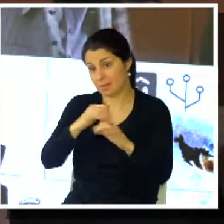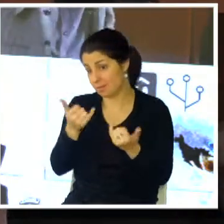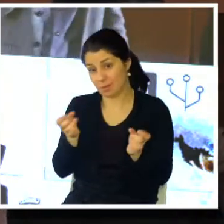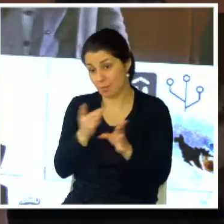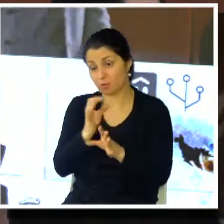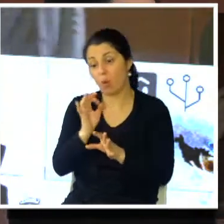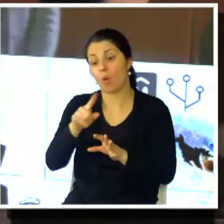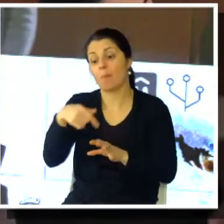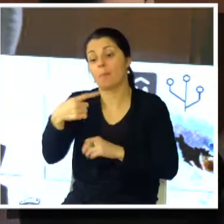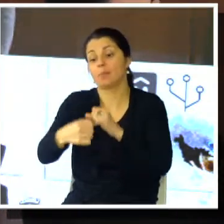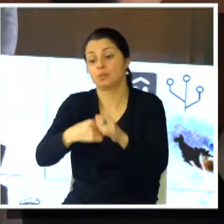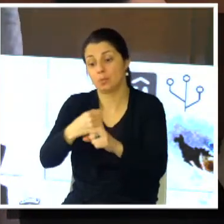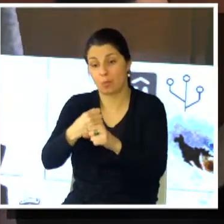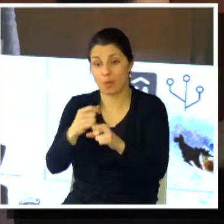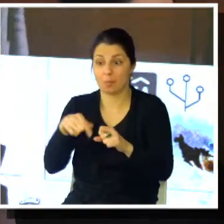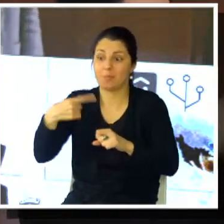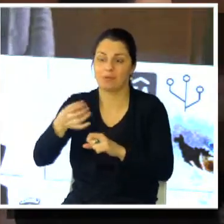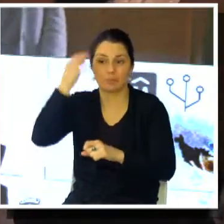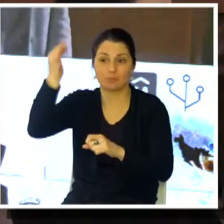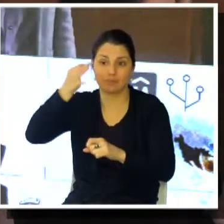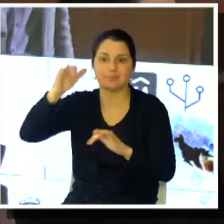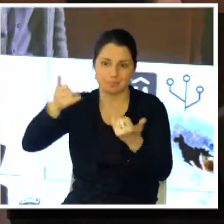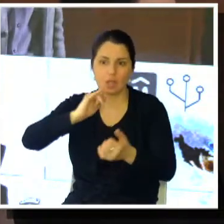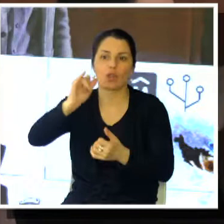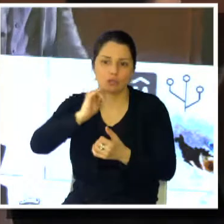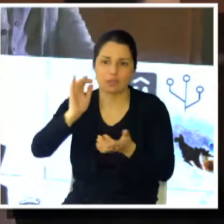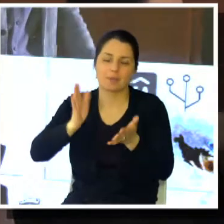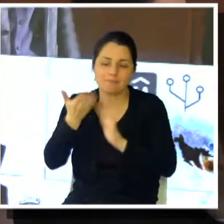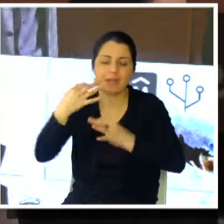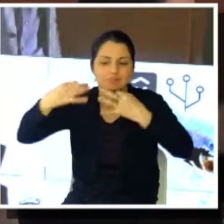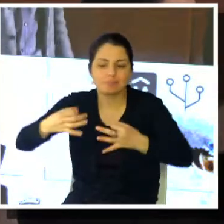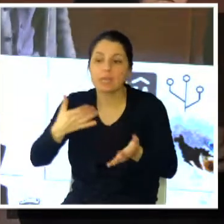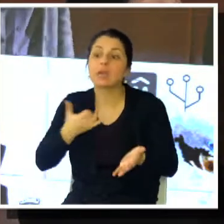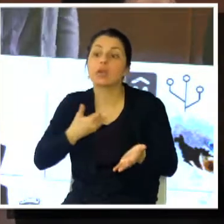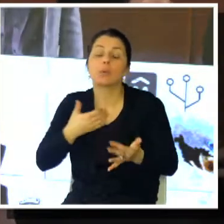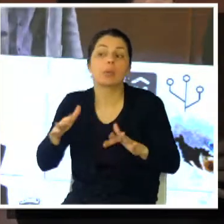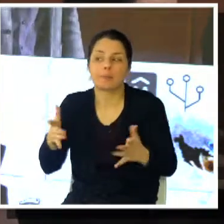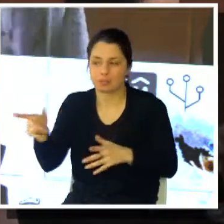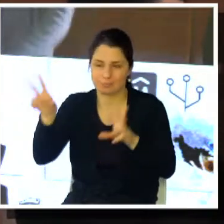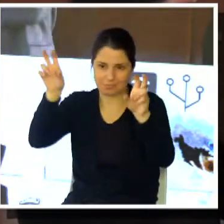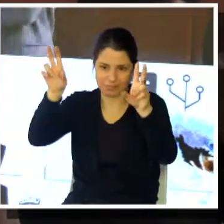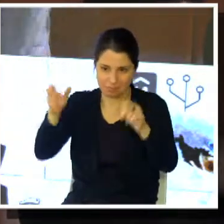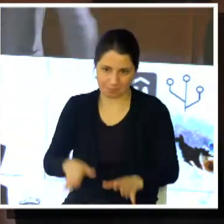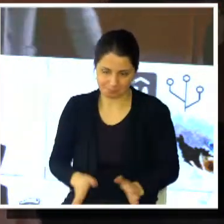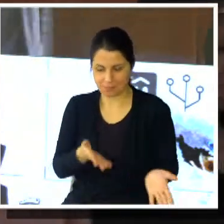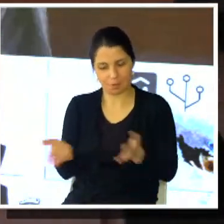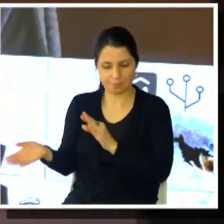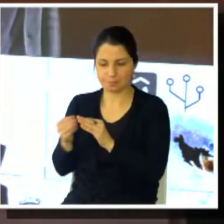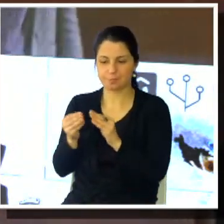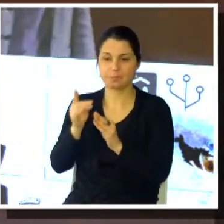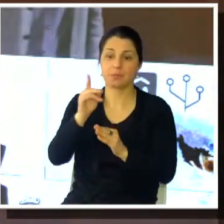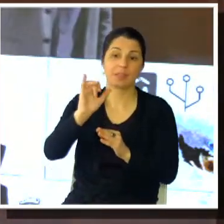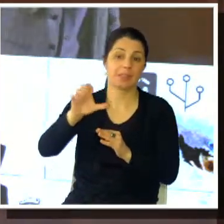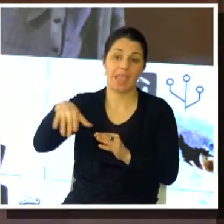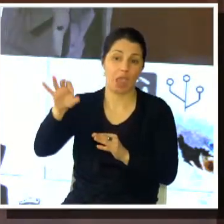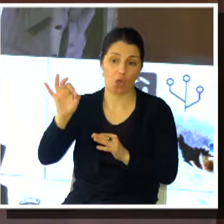el año que viene, para la próxima charla, poder contarles, saber cómo nos fue y qué pasó con esto. ¿Ah? Lo dejo con Diego, que es un fenómeno,